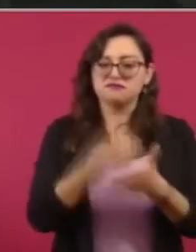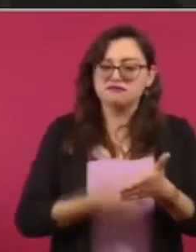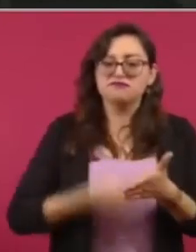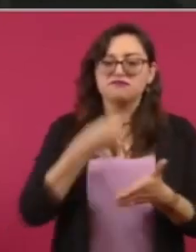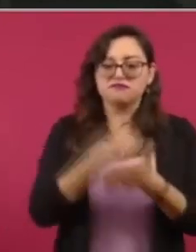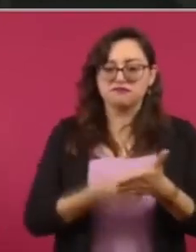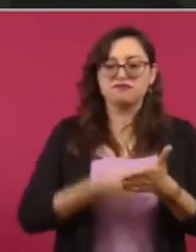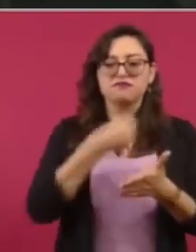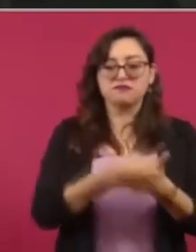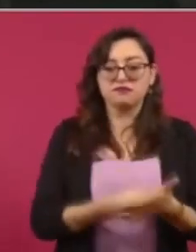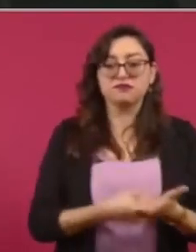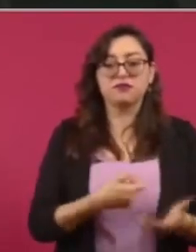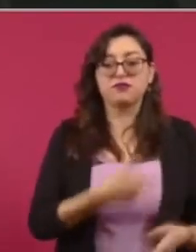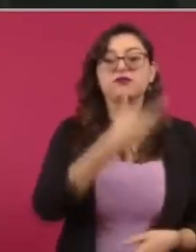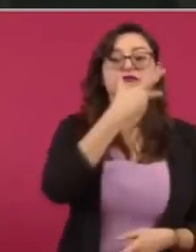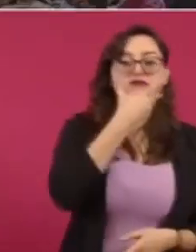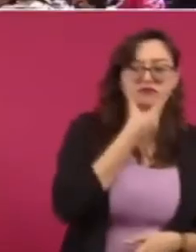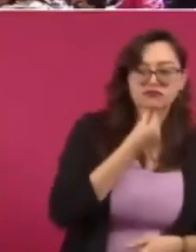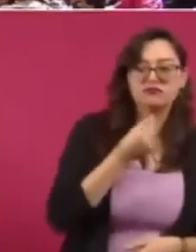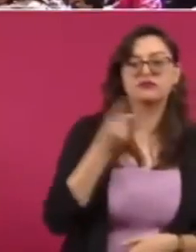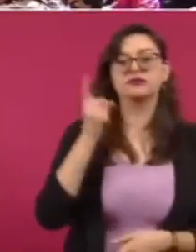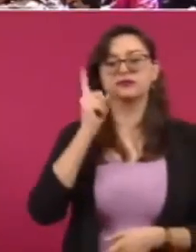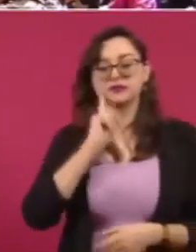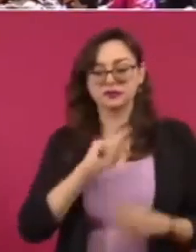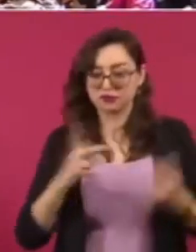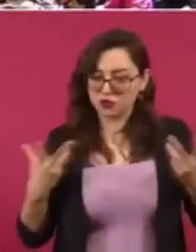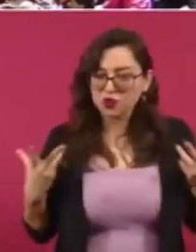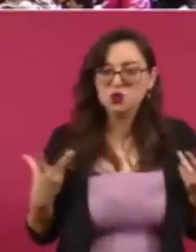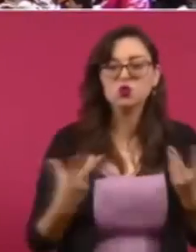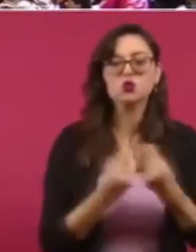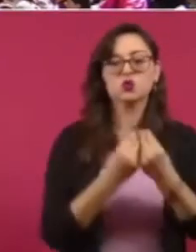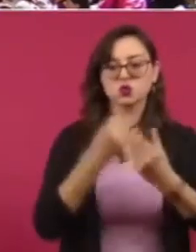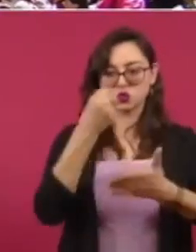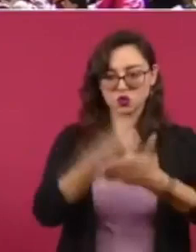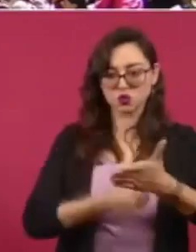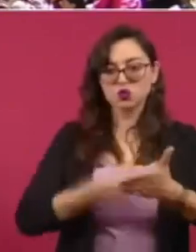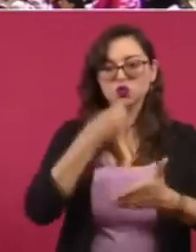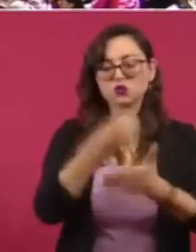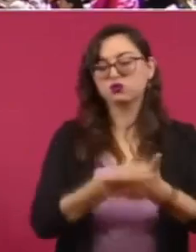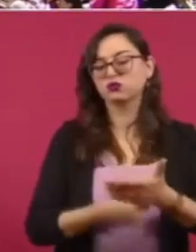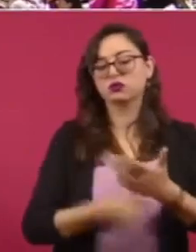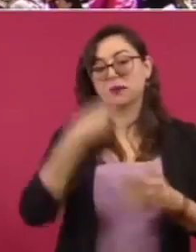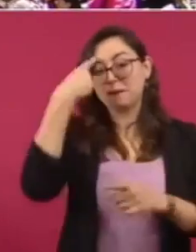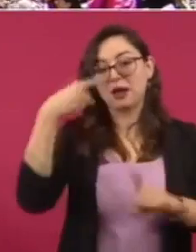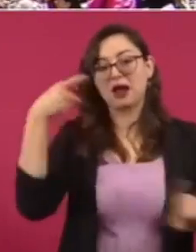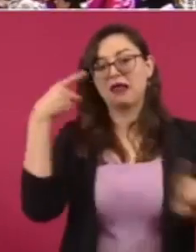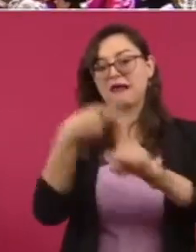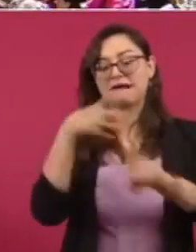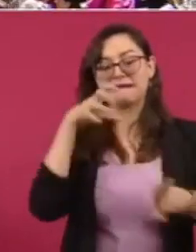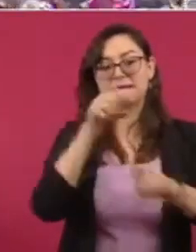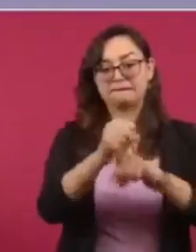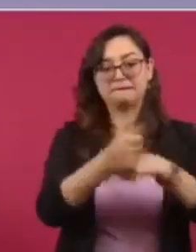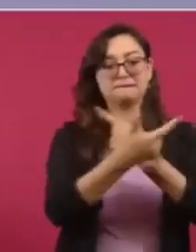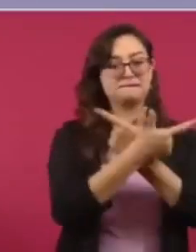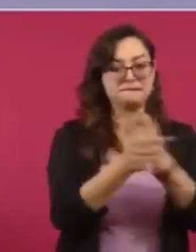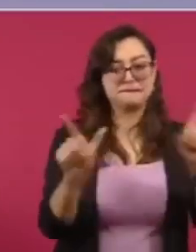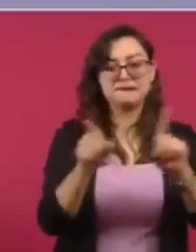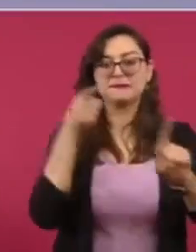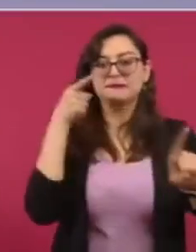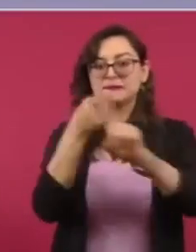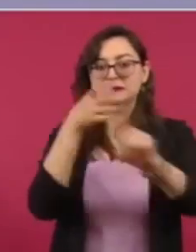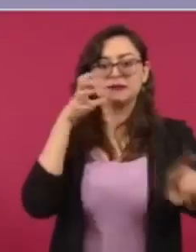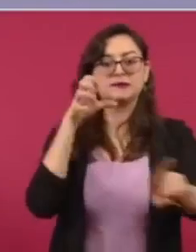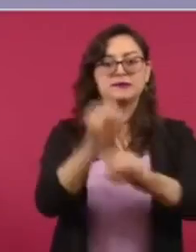de pues las simpatías del presidente de la Cuarta Transformación a nivel nacional. Estuvieron ahí